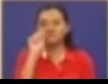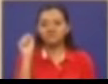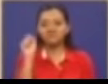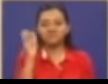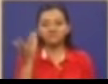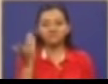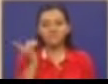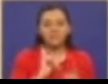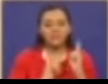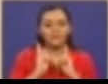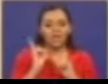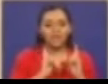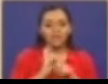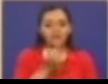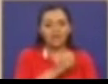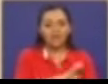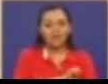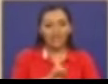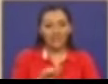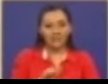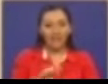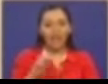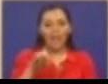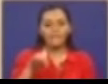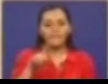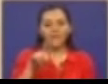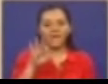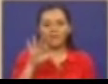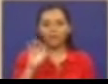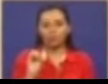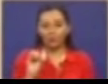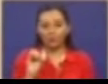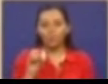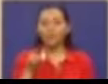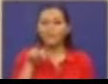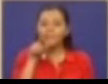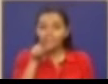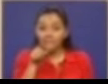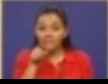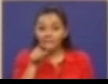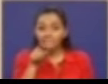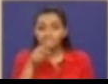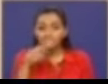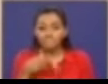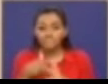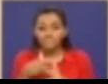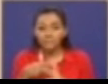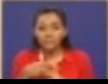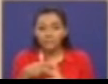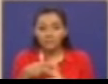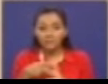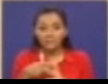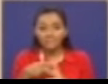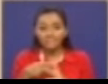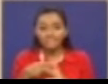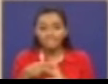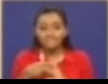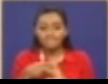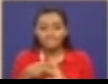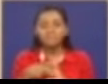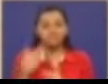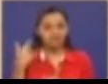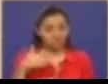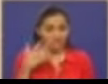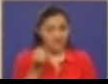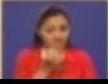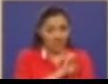Libertad, ganó Santa Elena con restaurante Amparito. Debe ser un participante muy poderoso, porque Santa